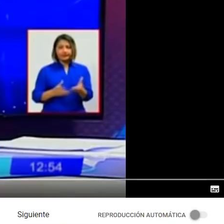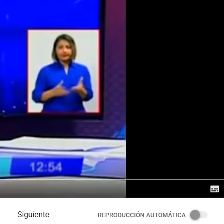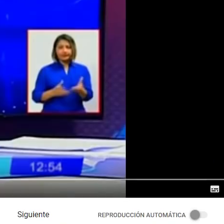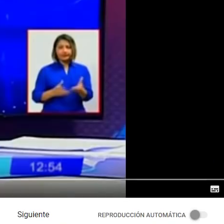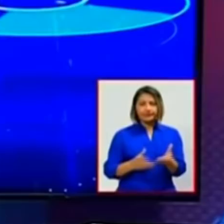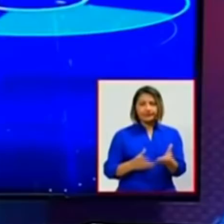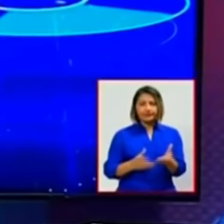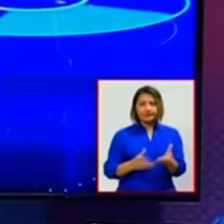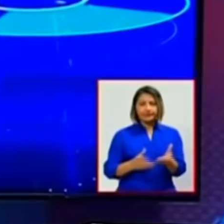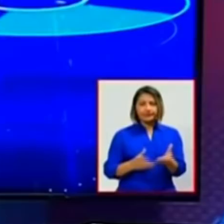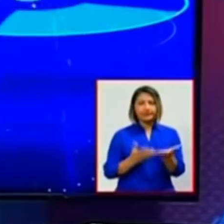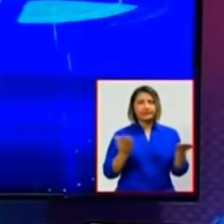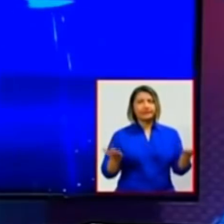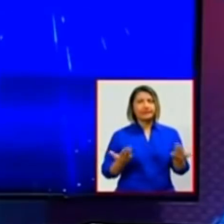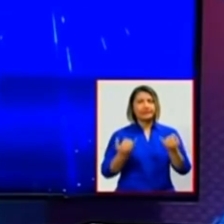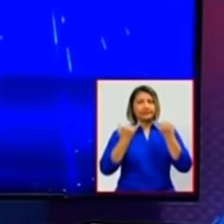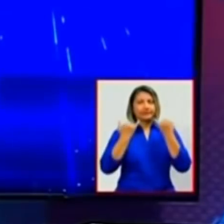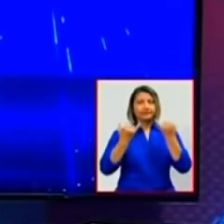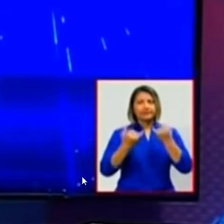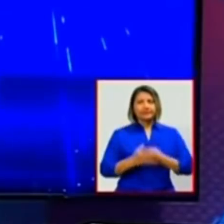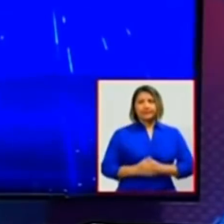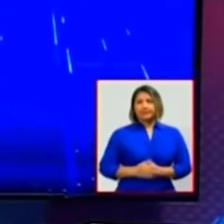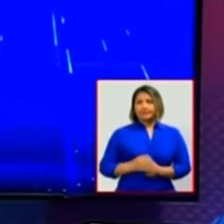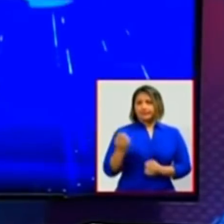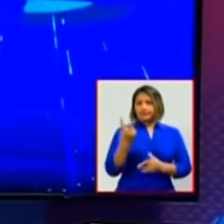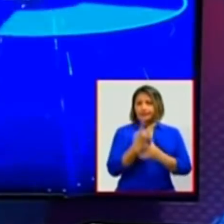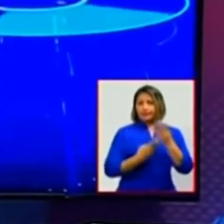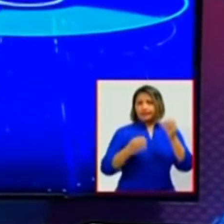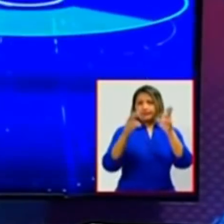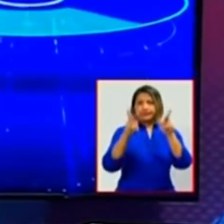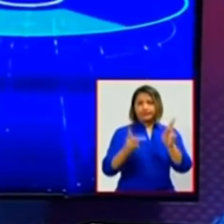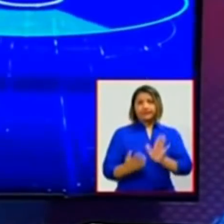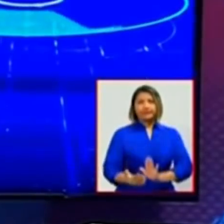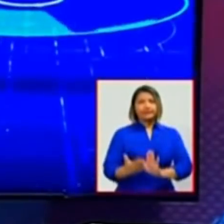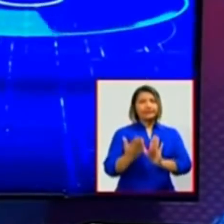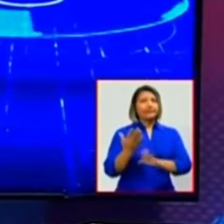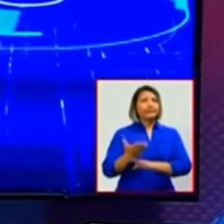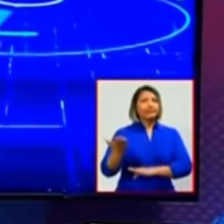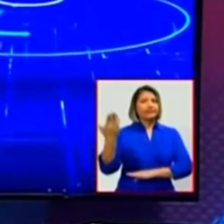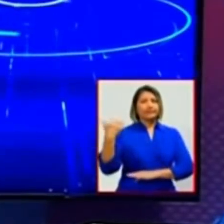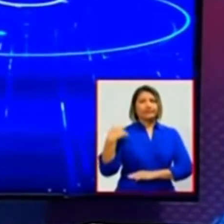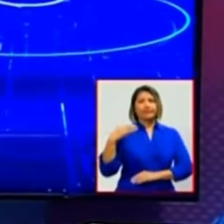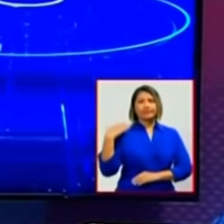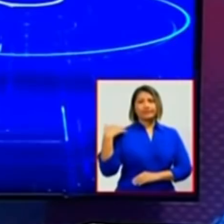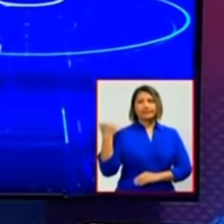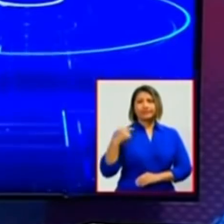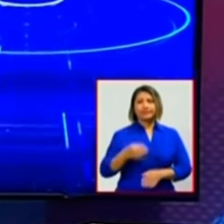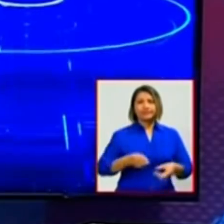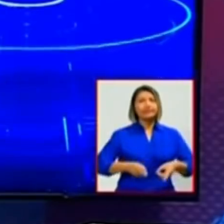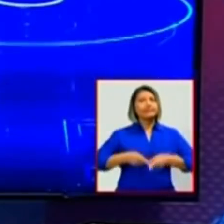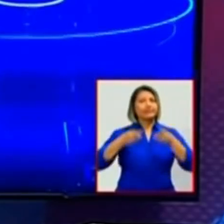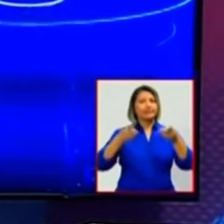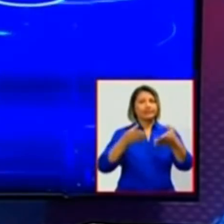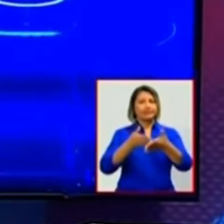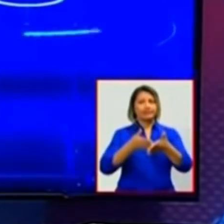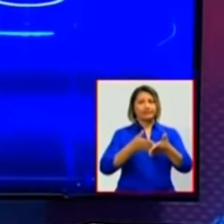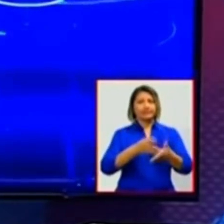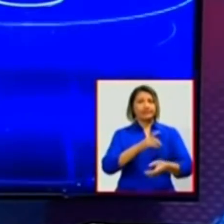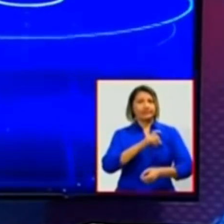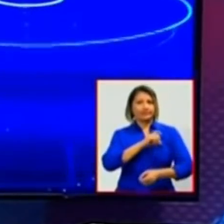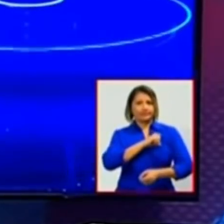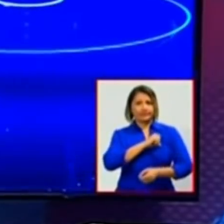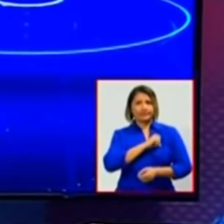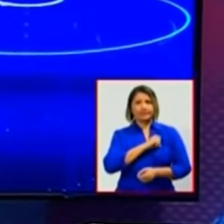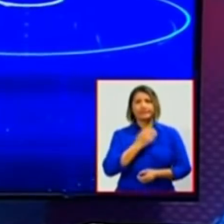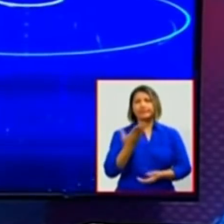resultado del coronel medina y el capitán moreira se presentó un ex capitán a denunciar al ex director de la css por